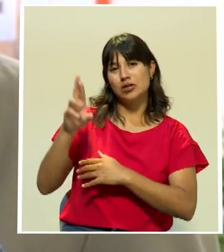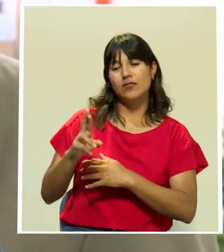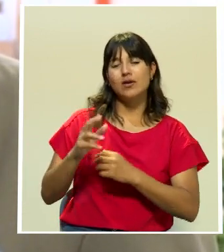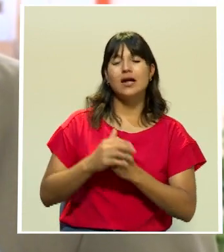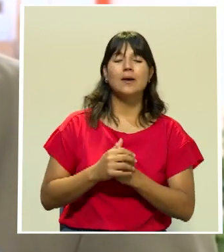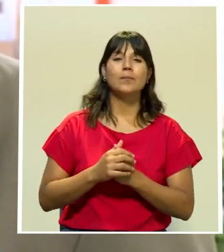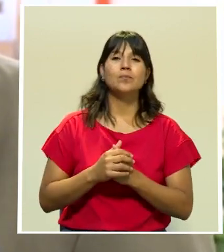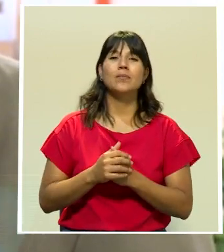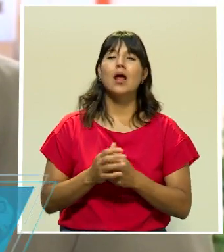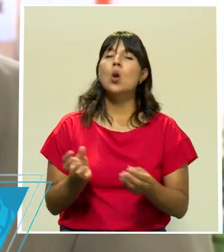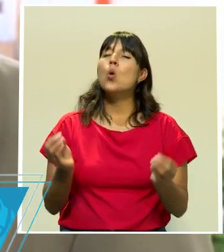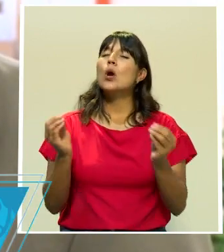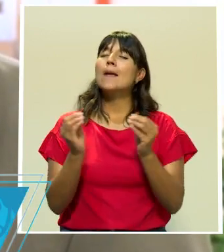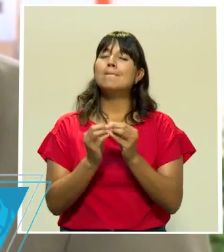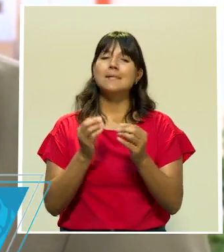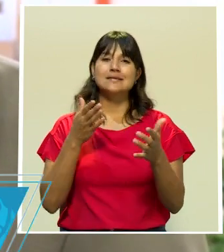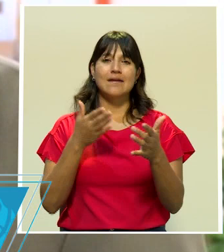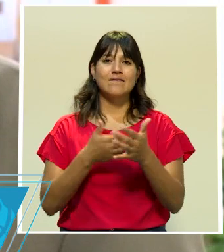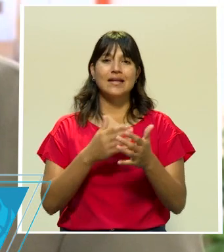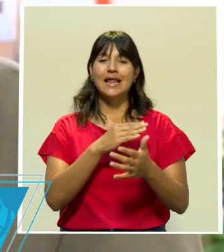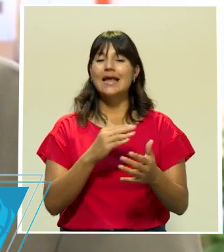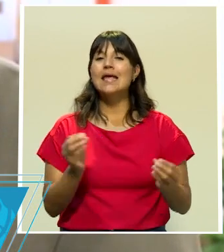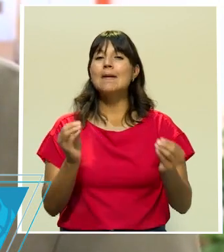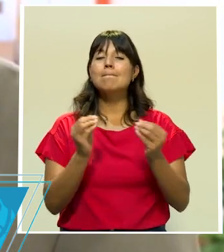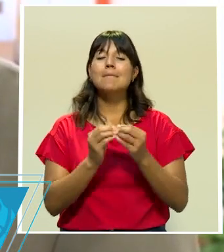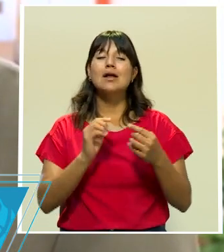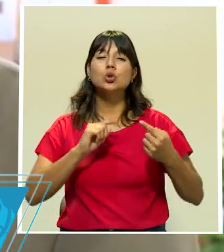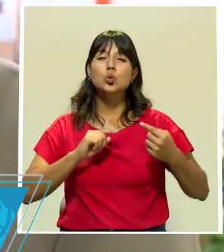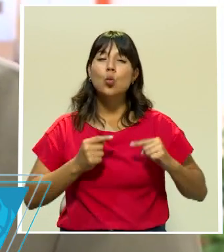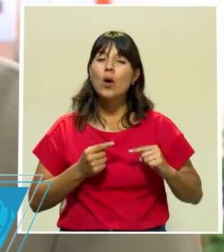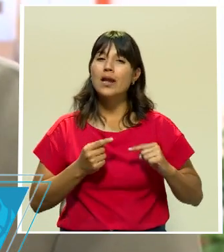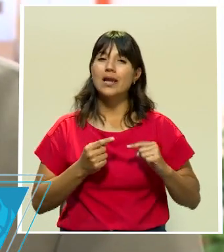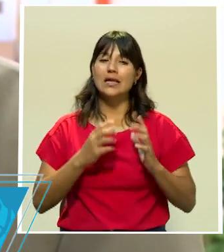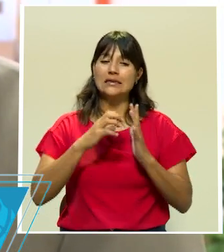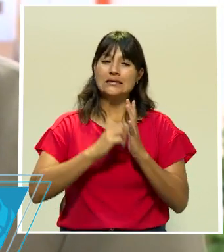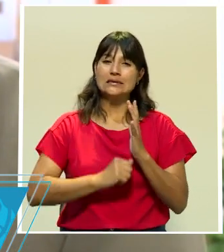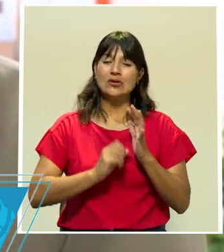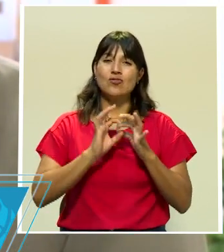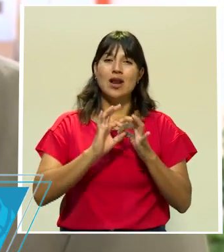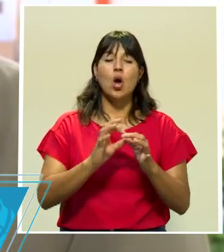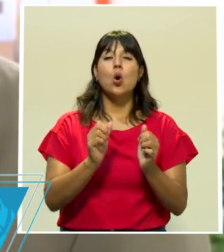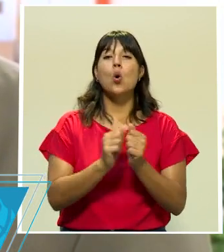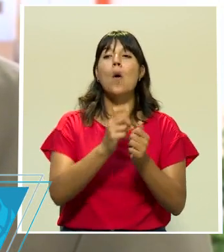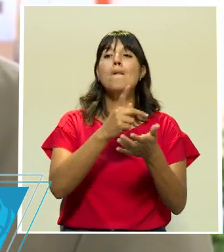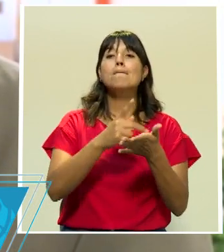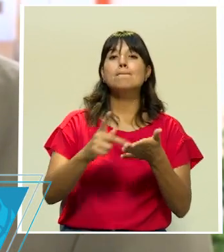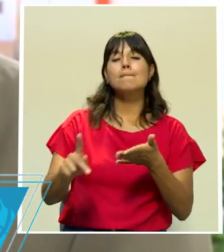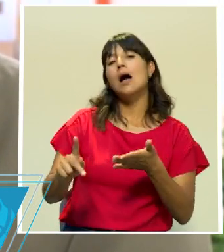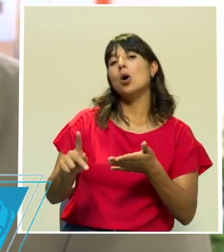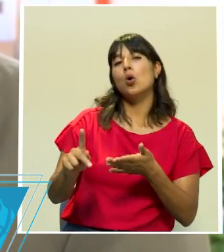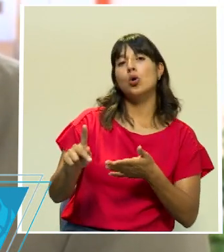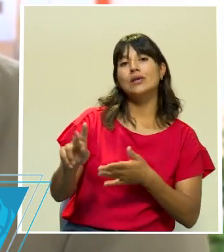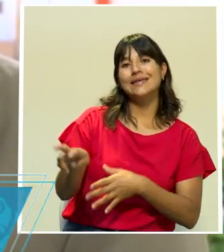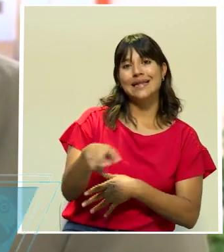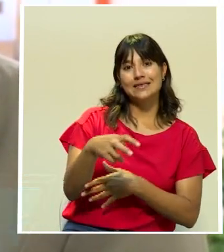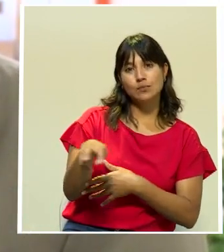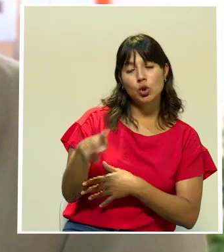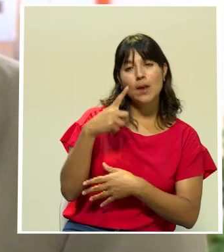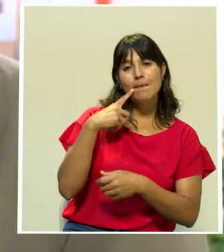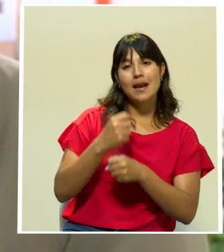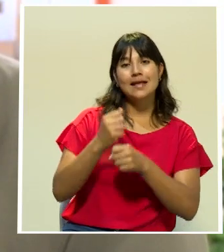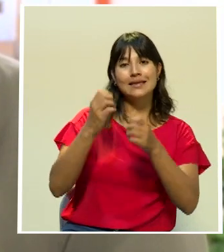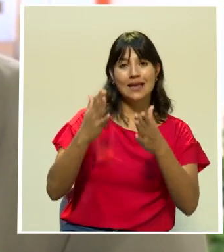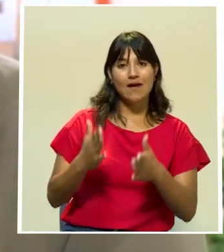las que más nos duelen son las que tienen que ver con el pago de viáticos para nuestros funcionarios, con el pago